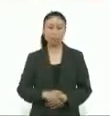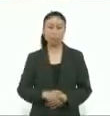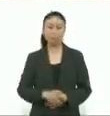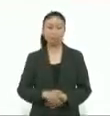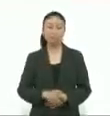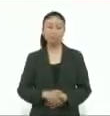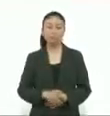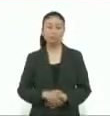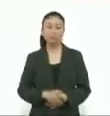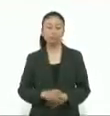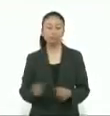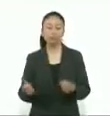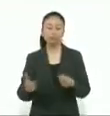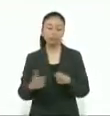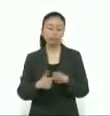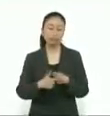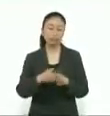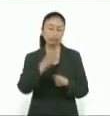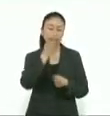compartirles